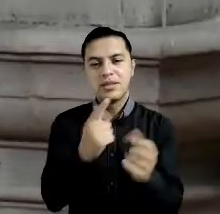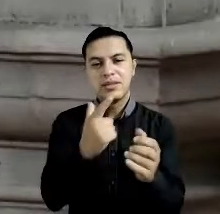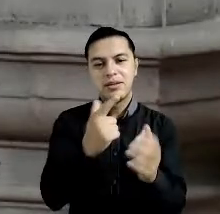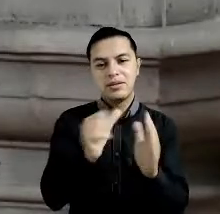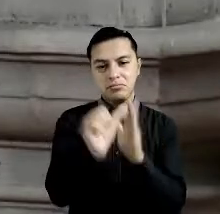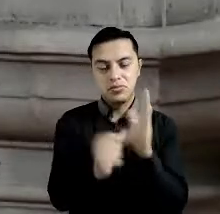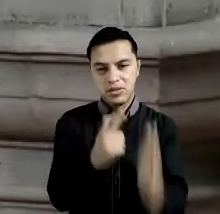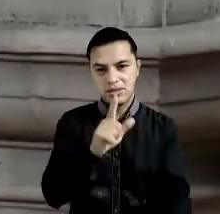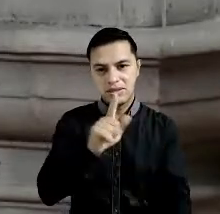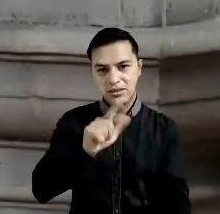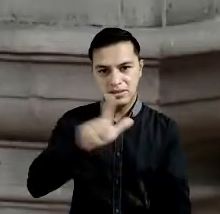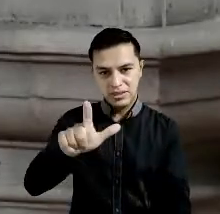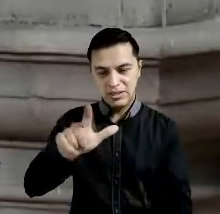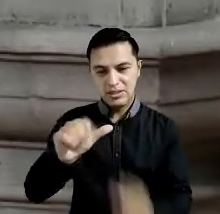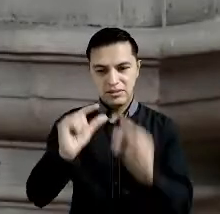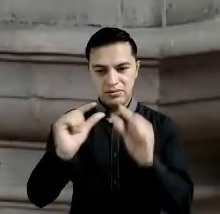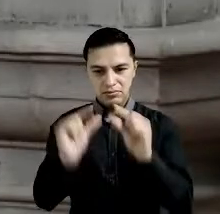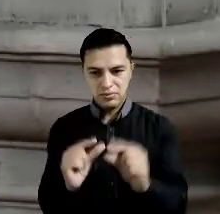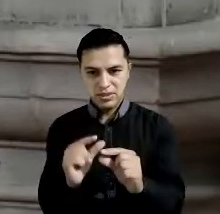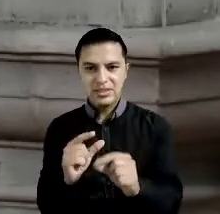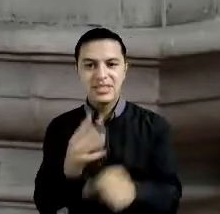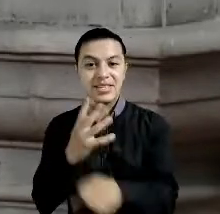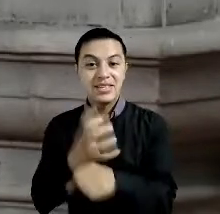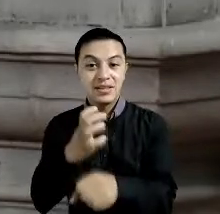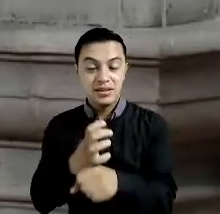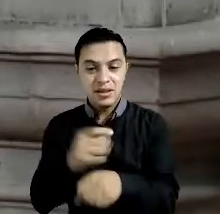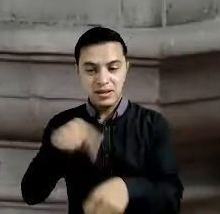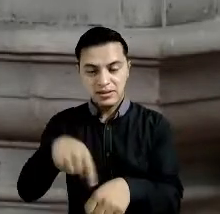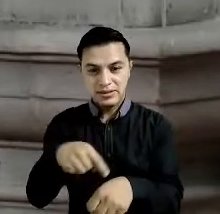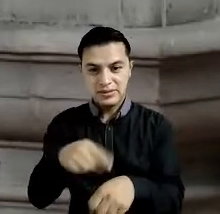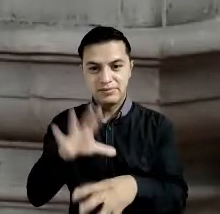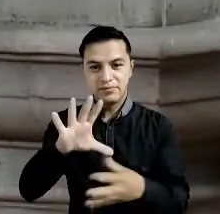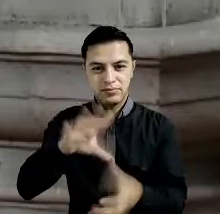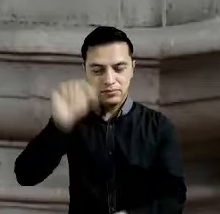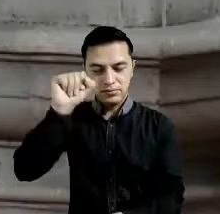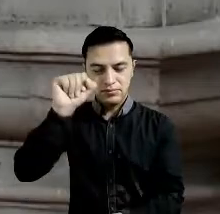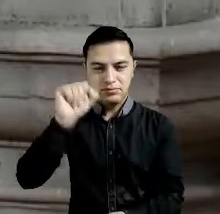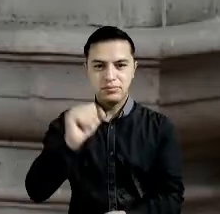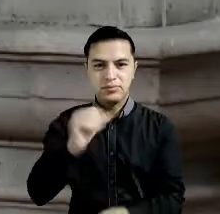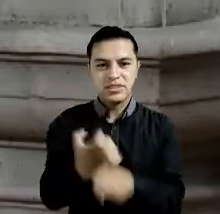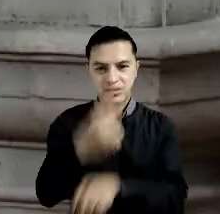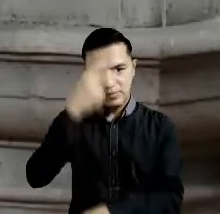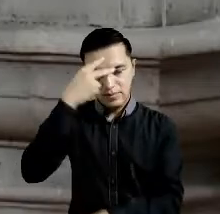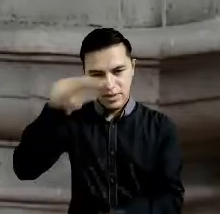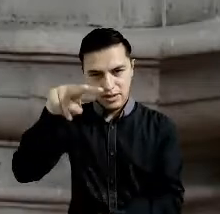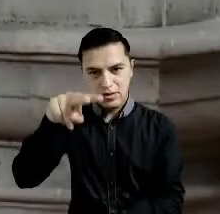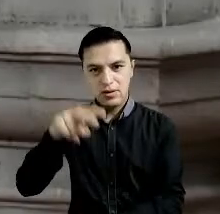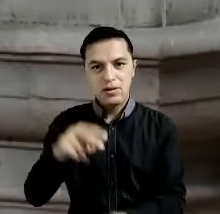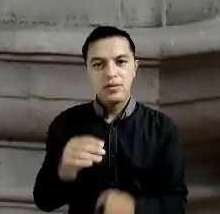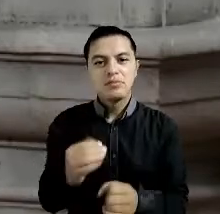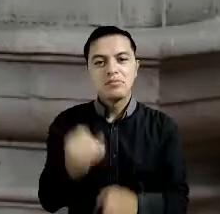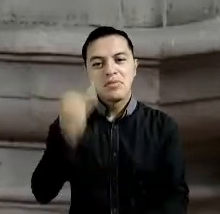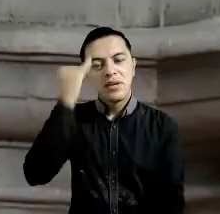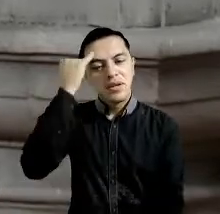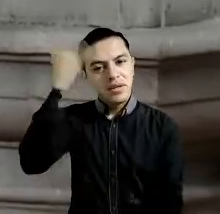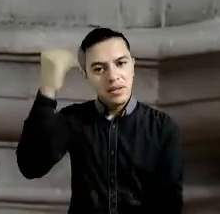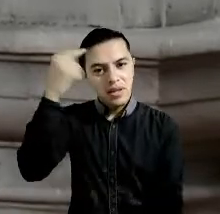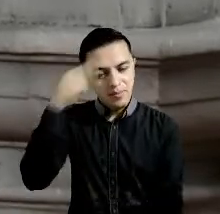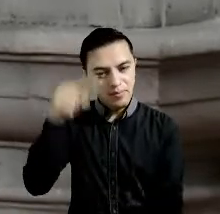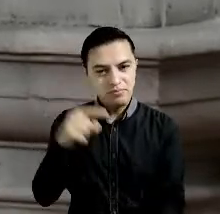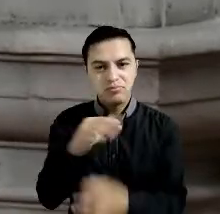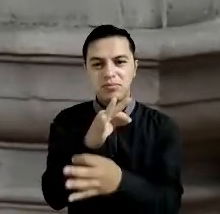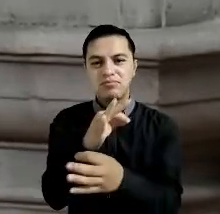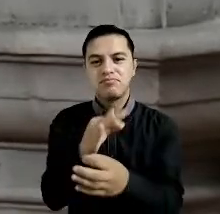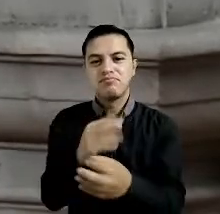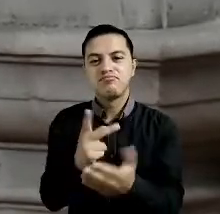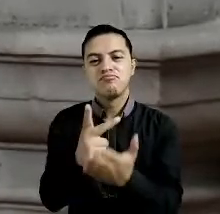y Soberano de México, se somete a la consideración de la H Legislatura, por conducto de usted, la iniciativa de decreto por el que se autoriza